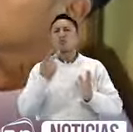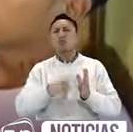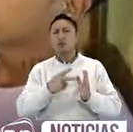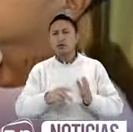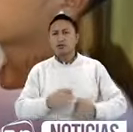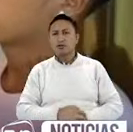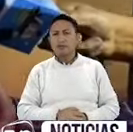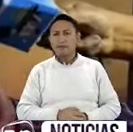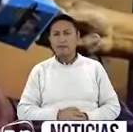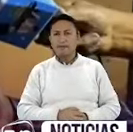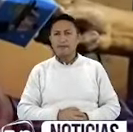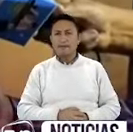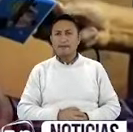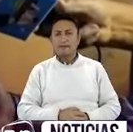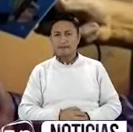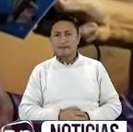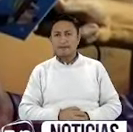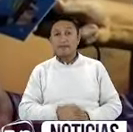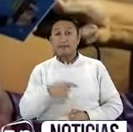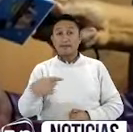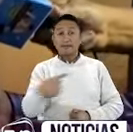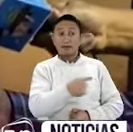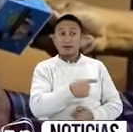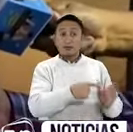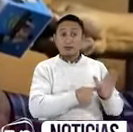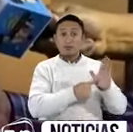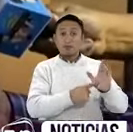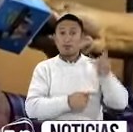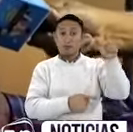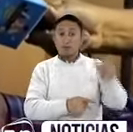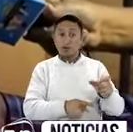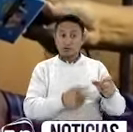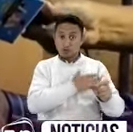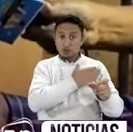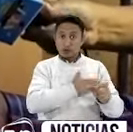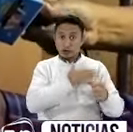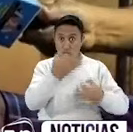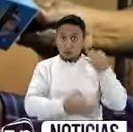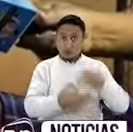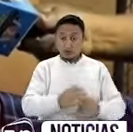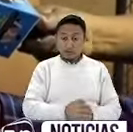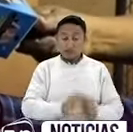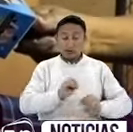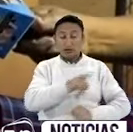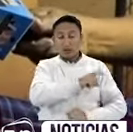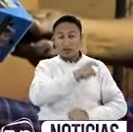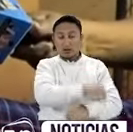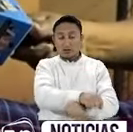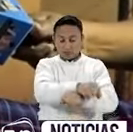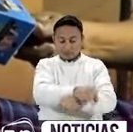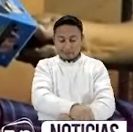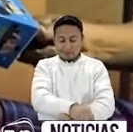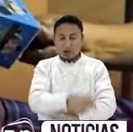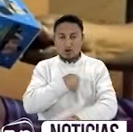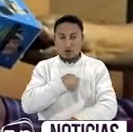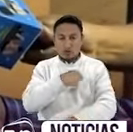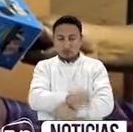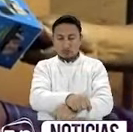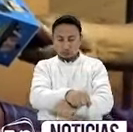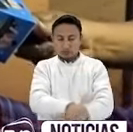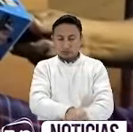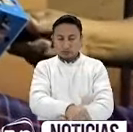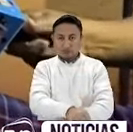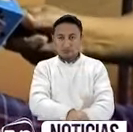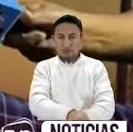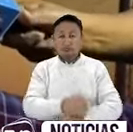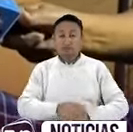el detenido. Y es una muestra de que las personas confían en la justicia, en la presencia de este joven hoy